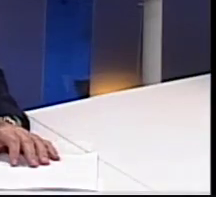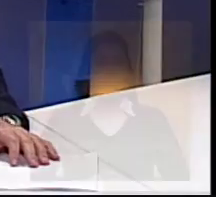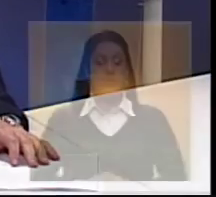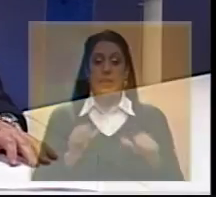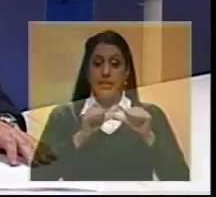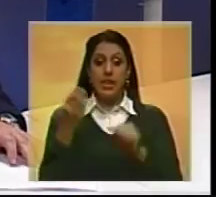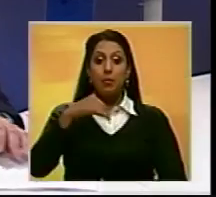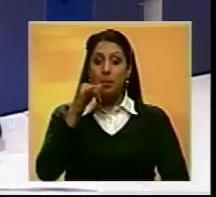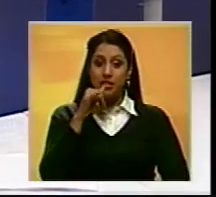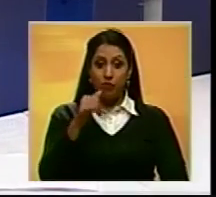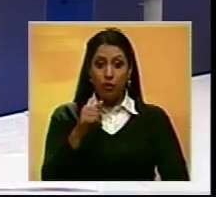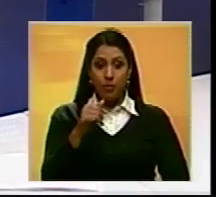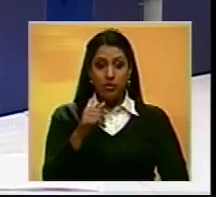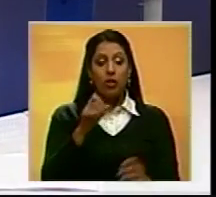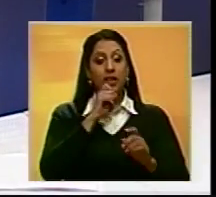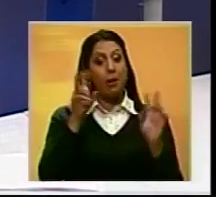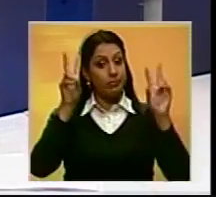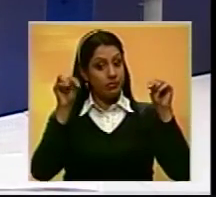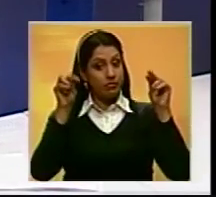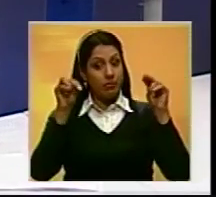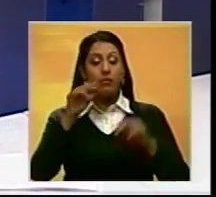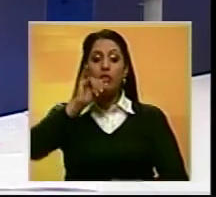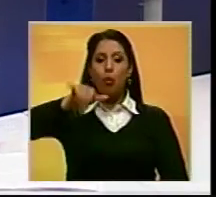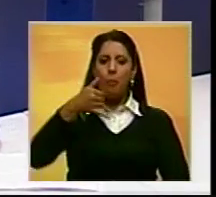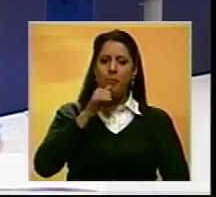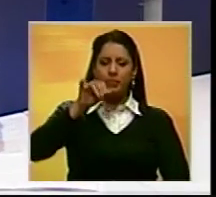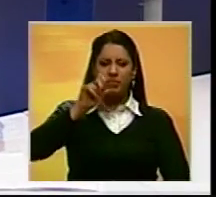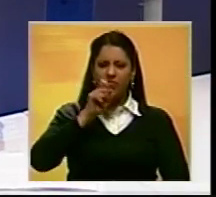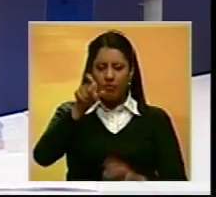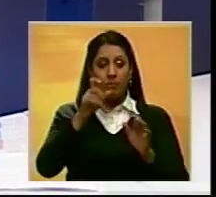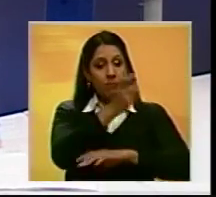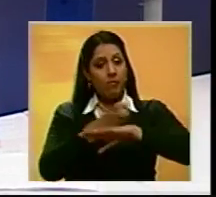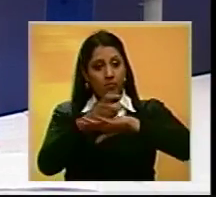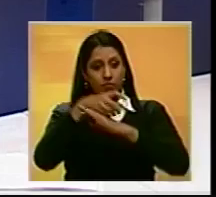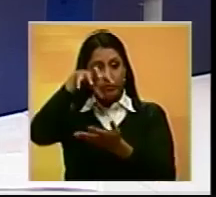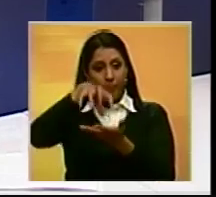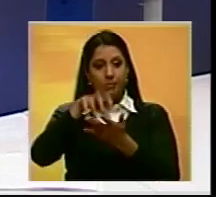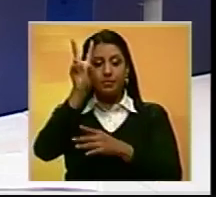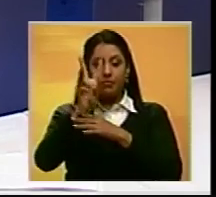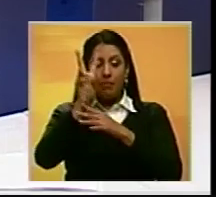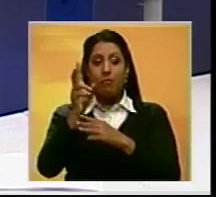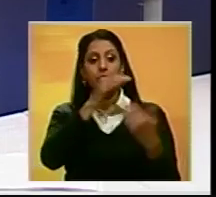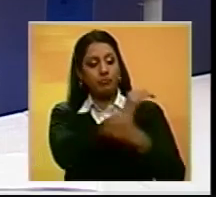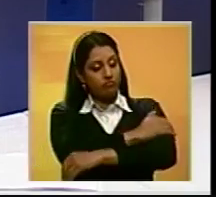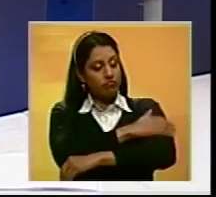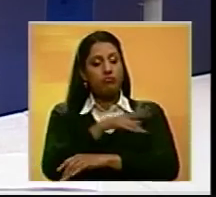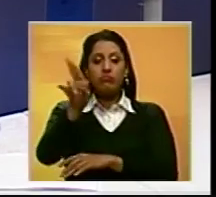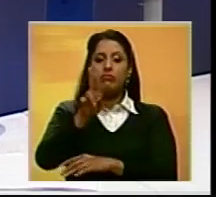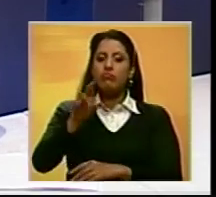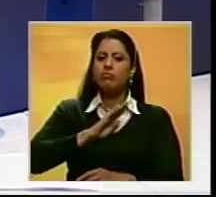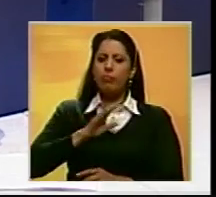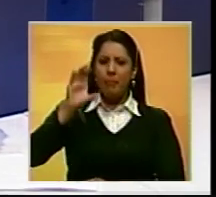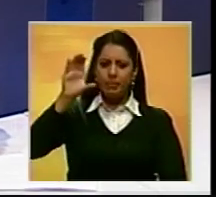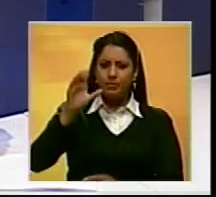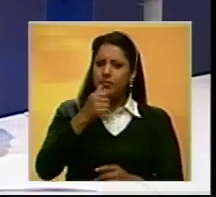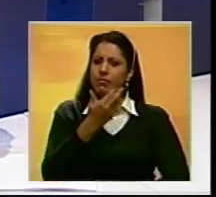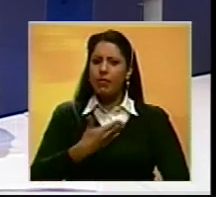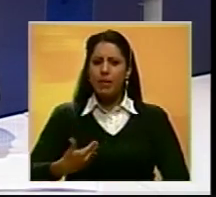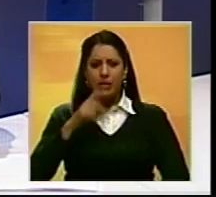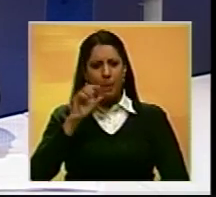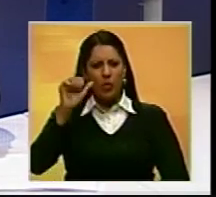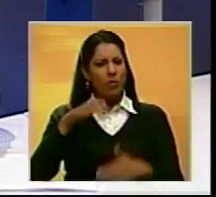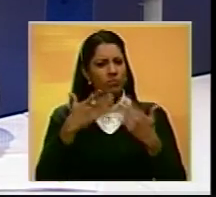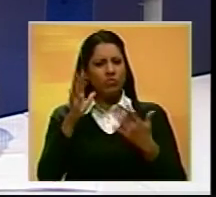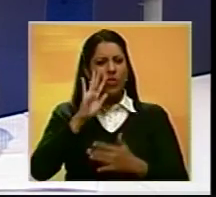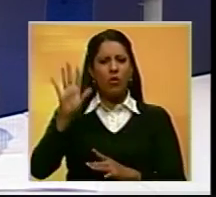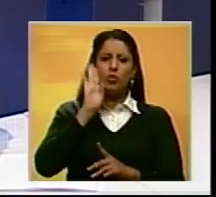Amigos, continuamos con las informaciones. Según Jorge Luis García Carneiro, gobernador del estado Vargas, la oposición utiliza la nacionalidad del presidente Maduro como